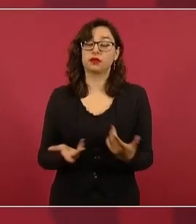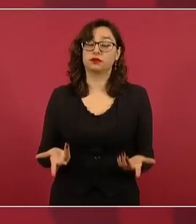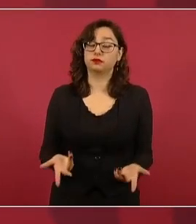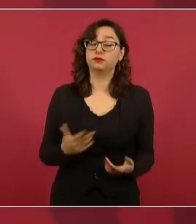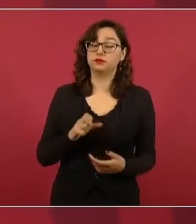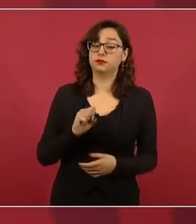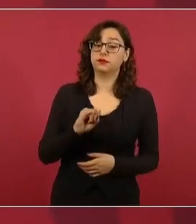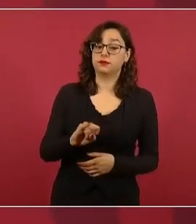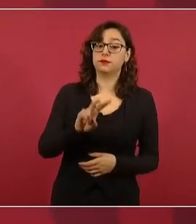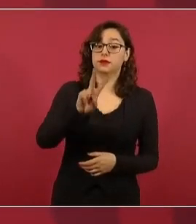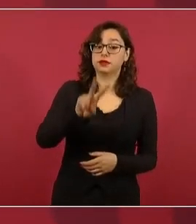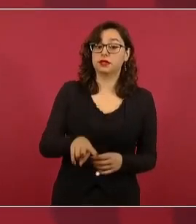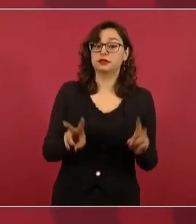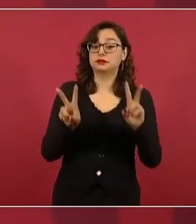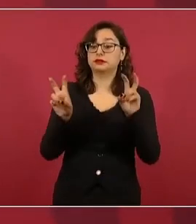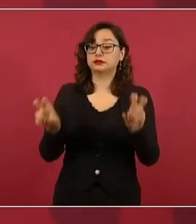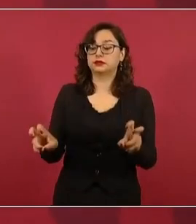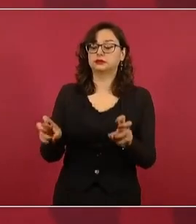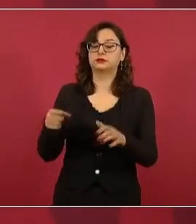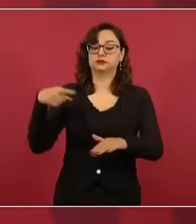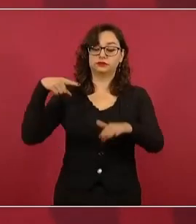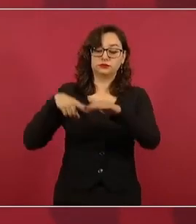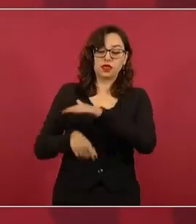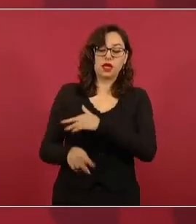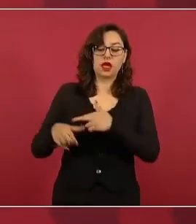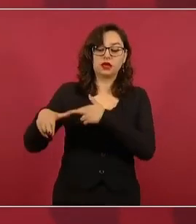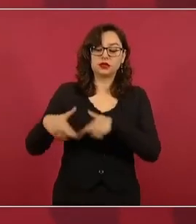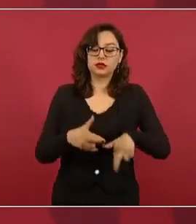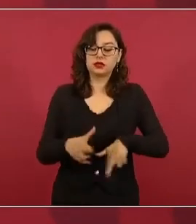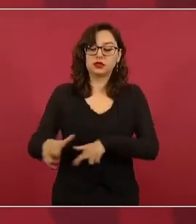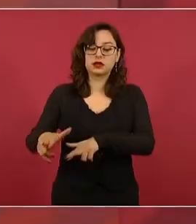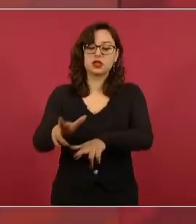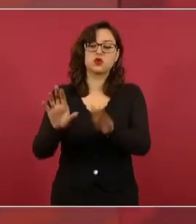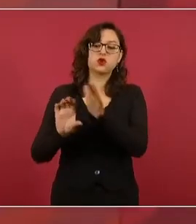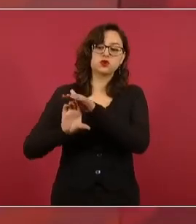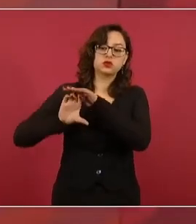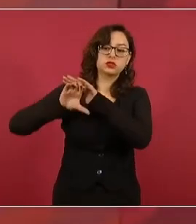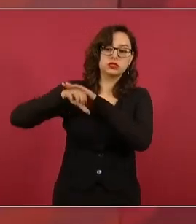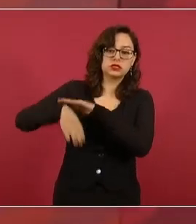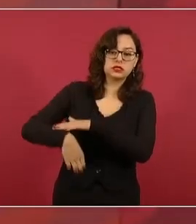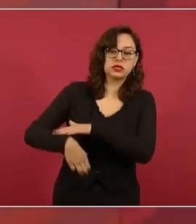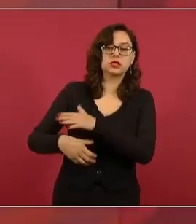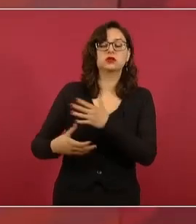cenotes, de los ríos, y buscar